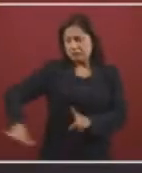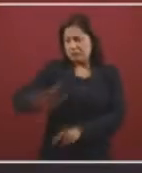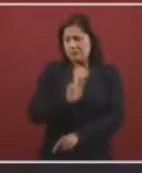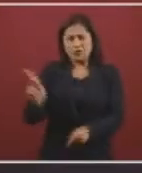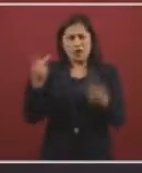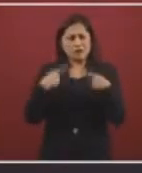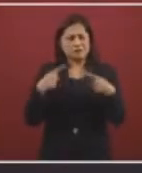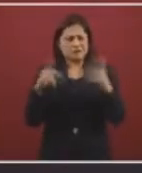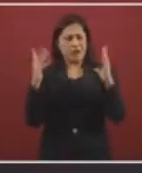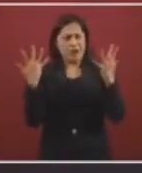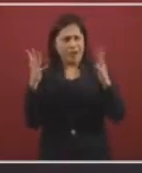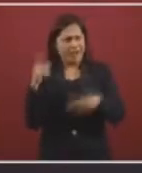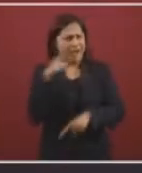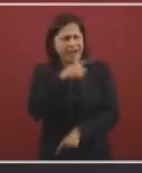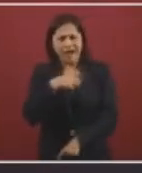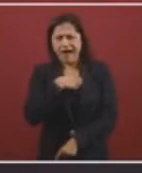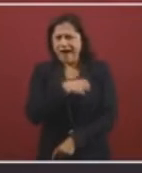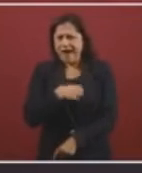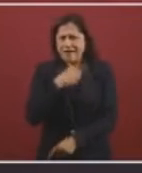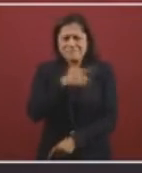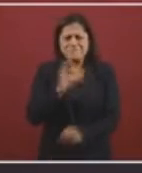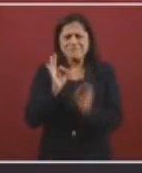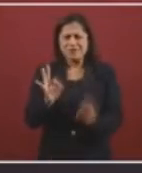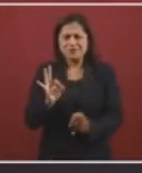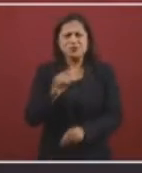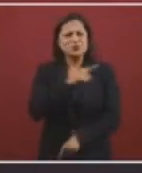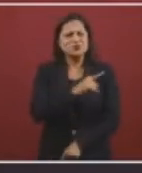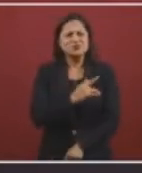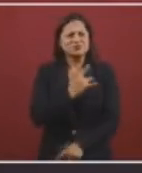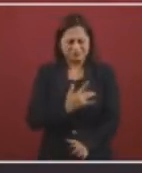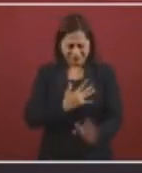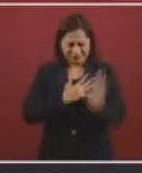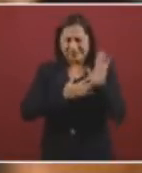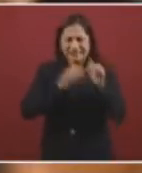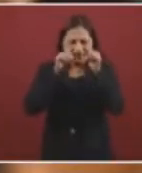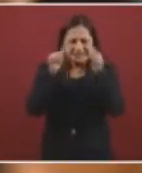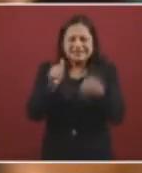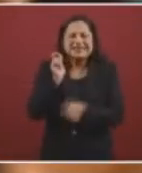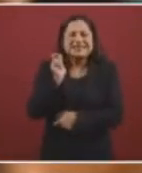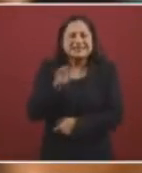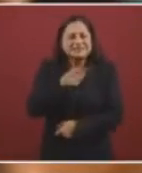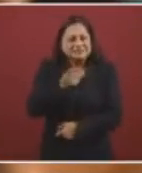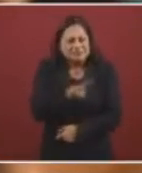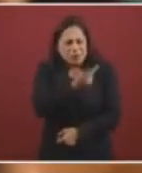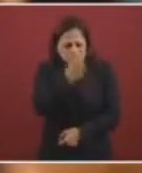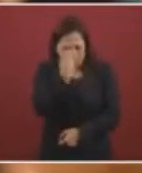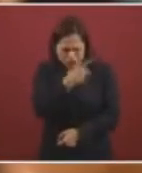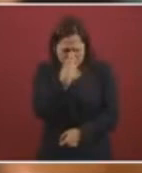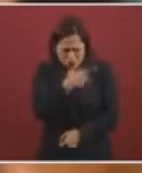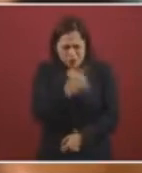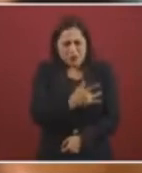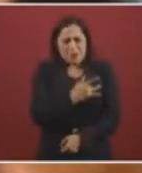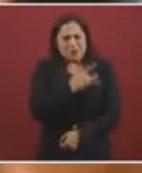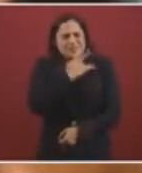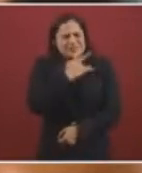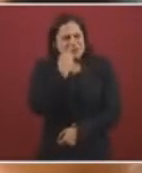uniéndose a que lo compró la mente y que es el hombre el ser humano fino que experimenta su espíritu ok al menos de esta respuesta